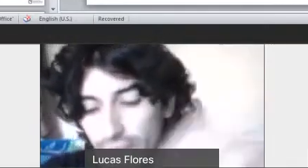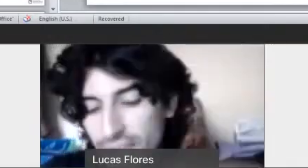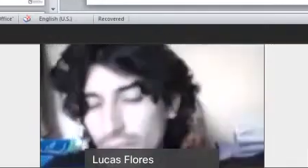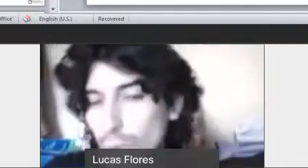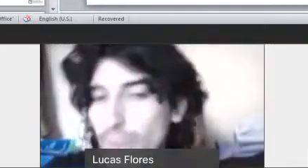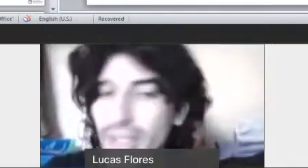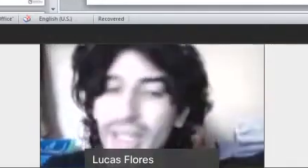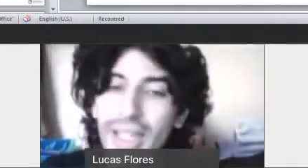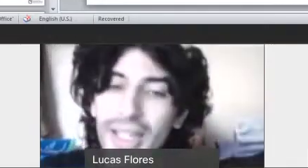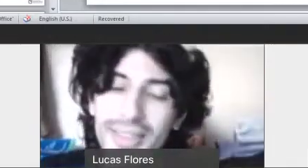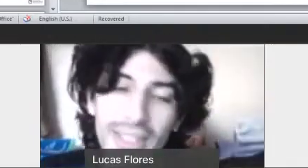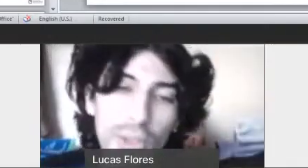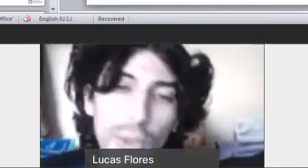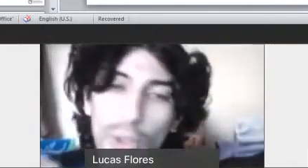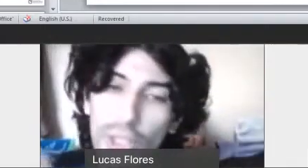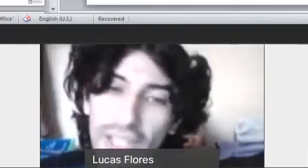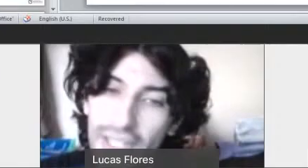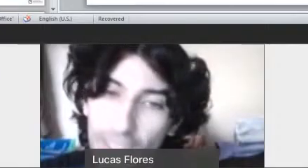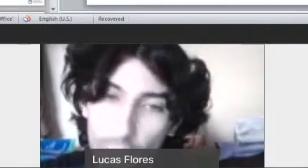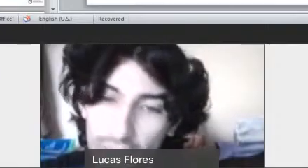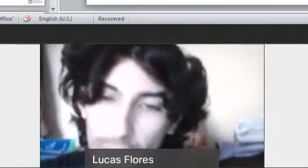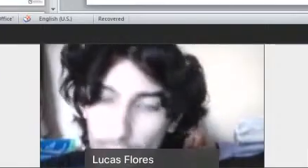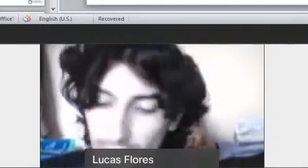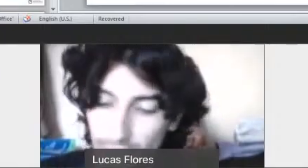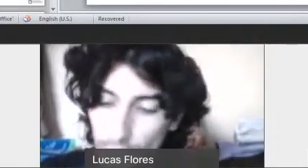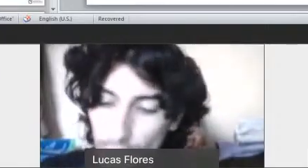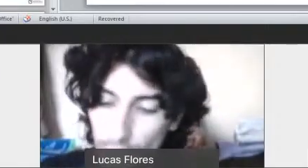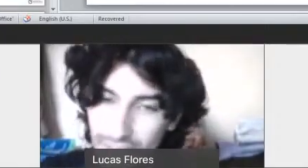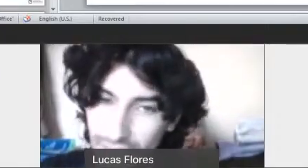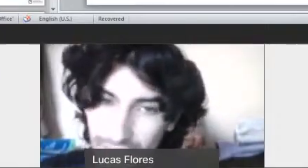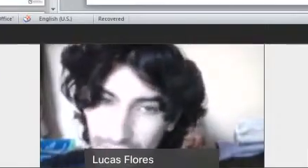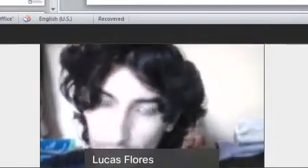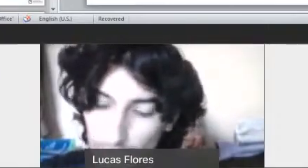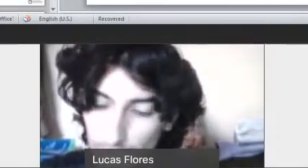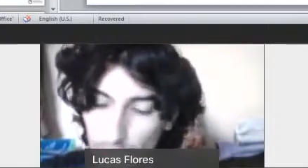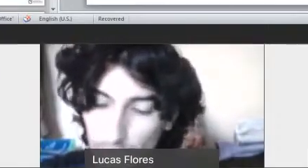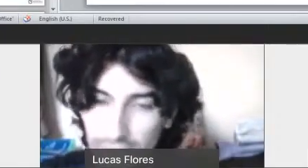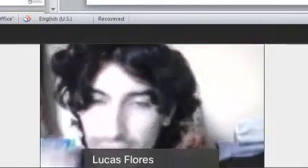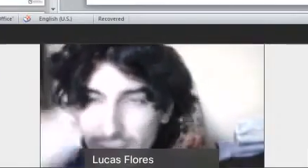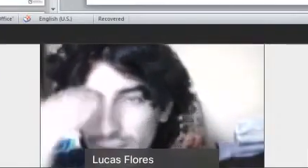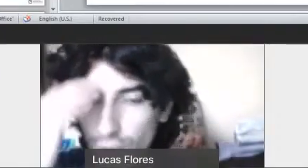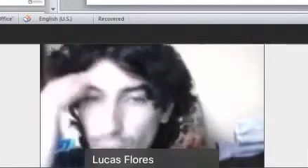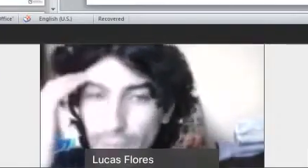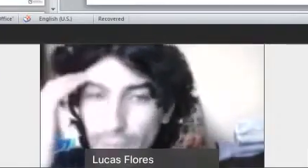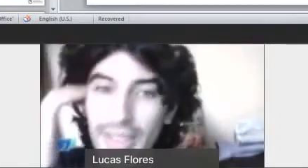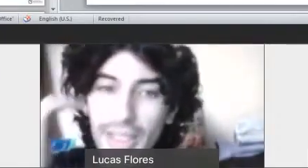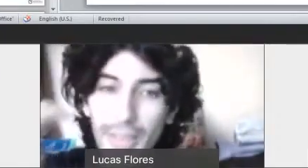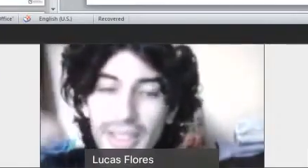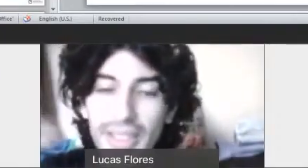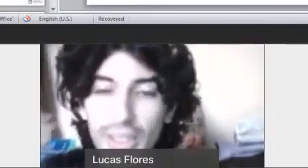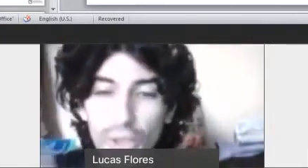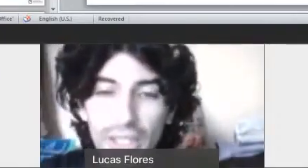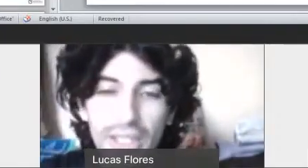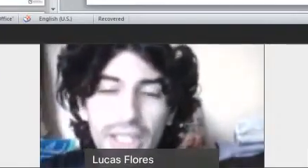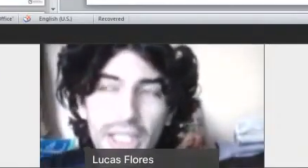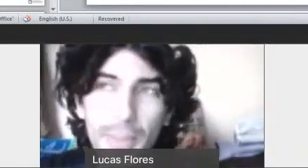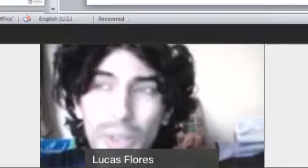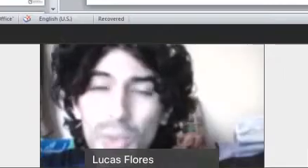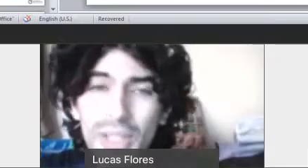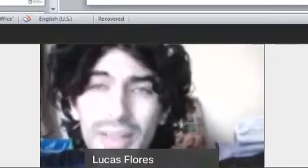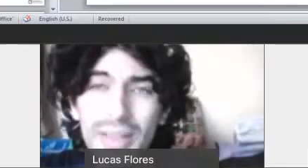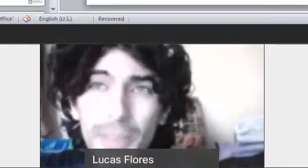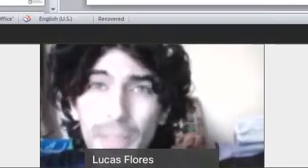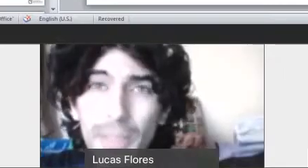saber, porque ayer estuve dándole una ojeada a la wiki, por más que no iba a seguir las consultas, sino que voy a ver las que aparezcan ahora,